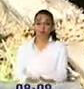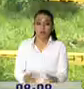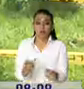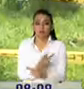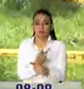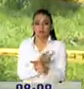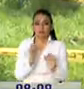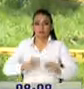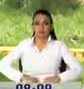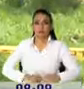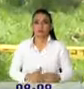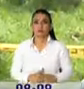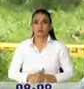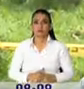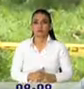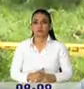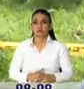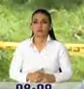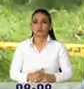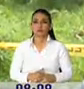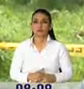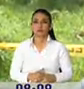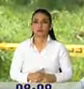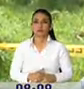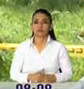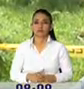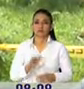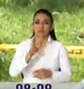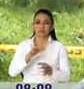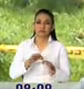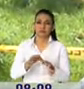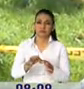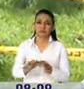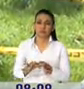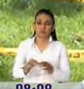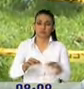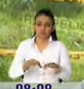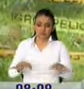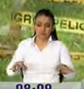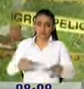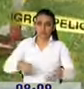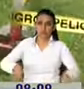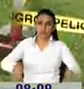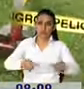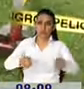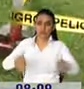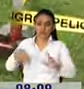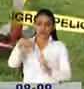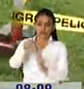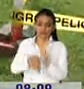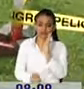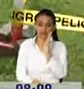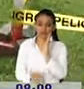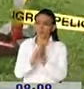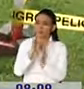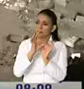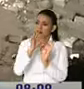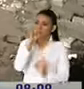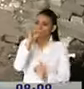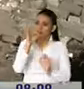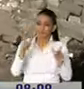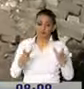representa. Unos 3 metros el diámetro del hueco y la profundidad también 1.5 metros